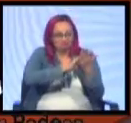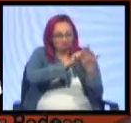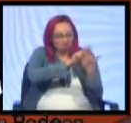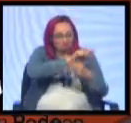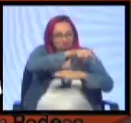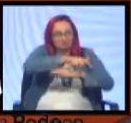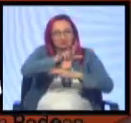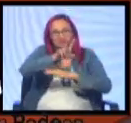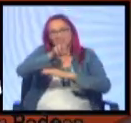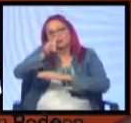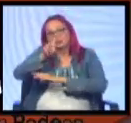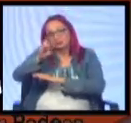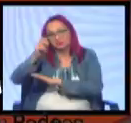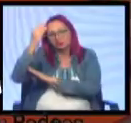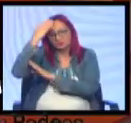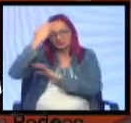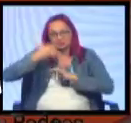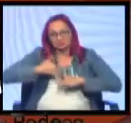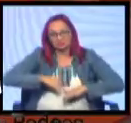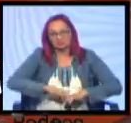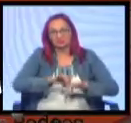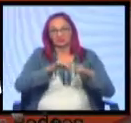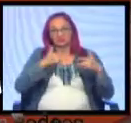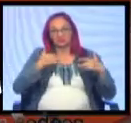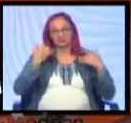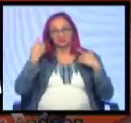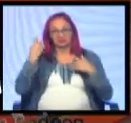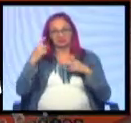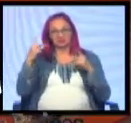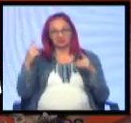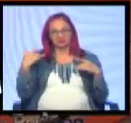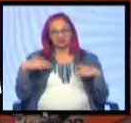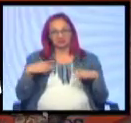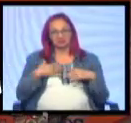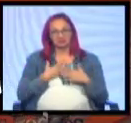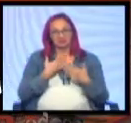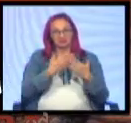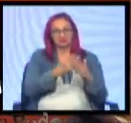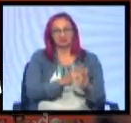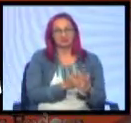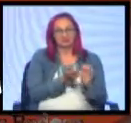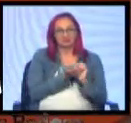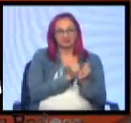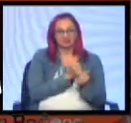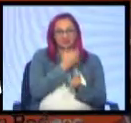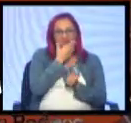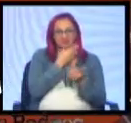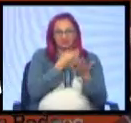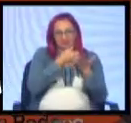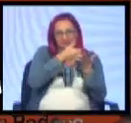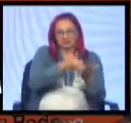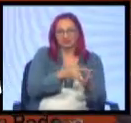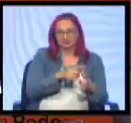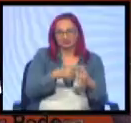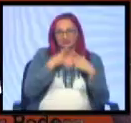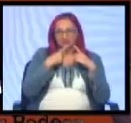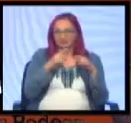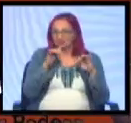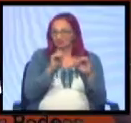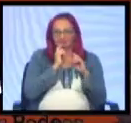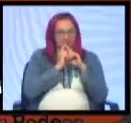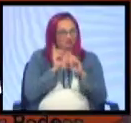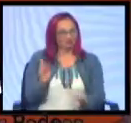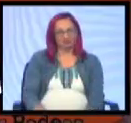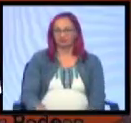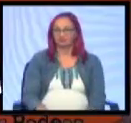tiene 2 meses porque todavía nos está faltando gente que venga a cambiar los premios. O sea, lo anunciamos. No nos quedamos callados. O